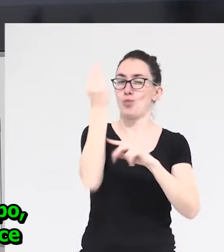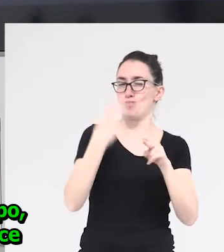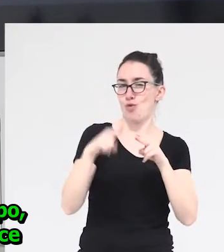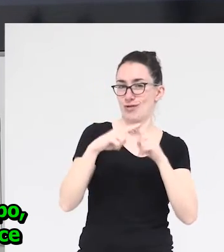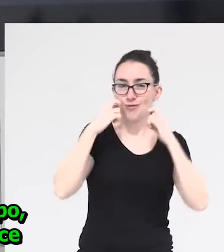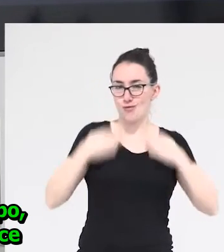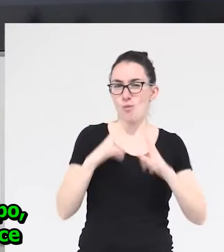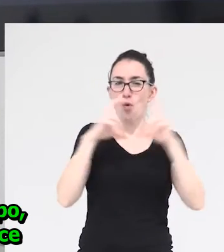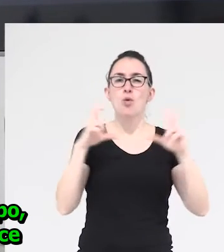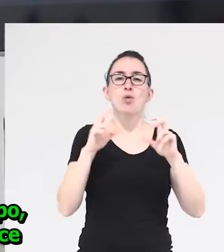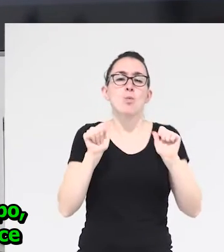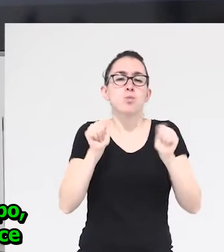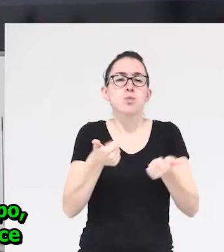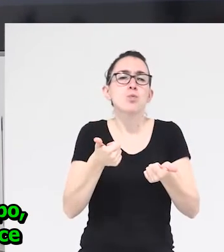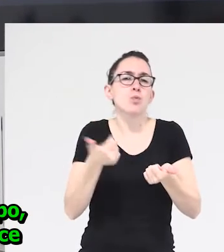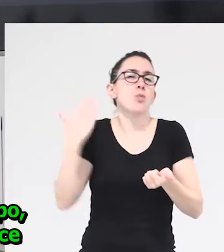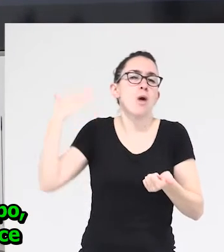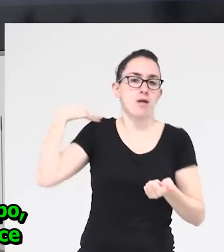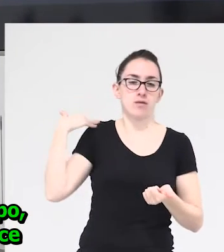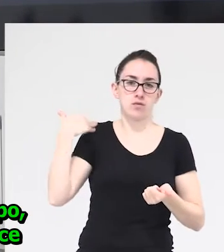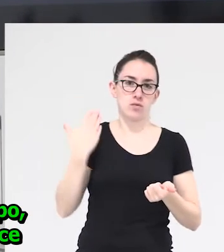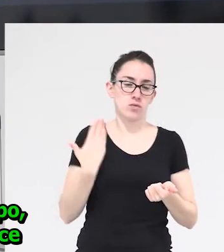se produce ese cuerpo? ¿En qué